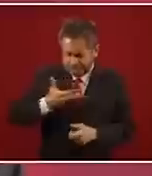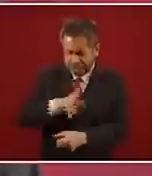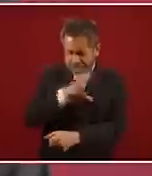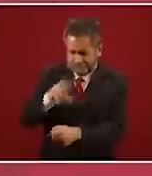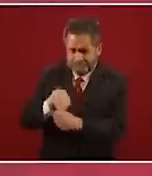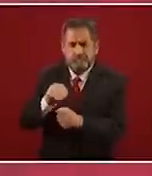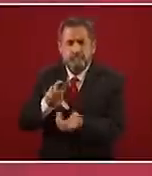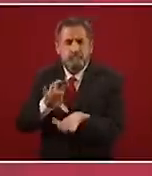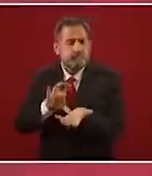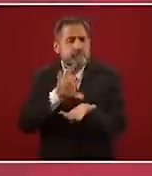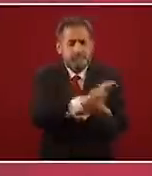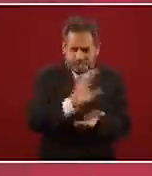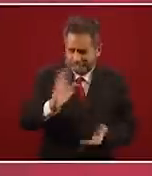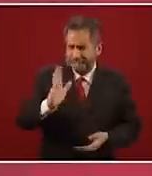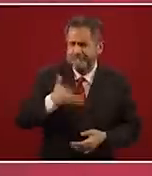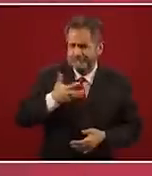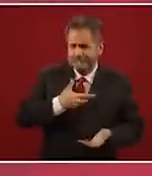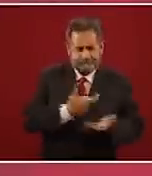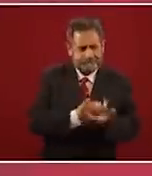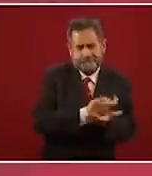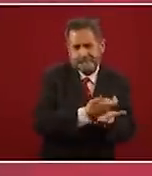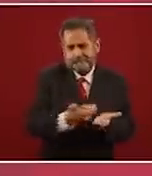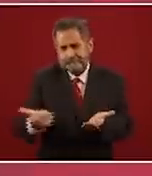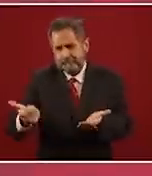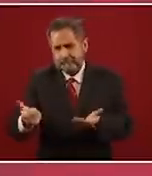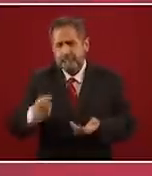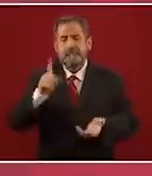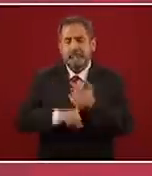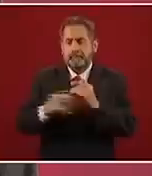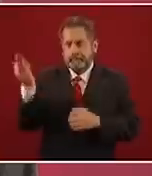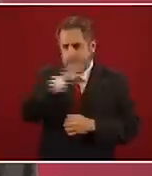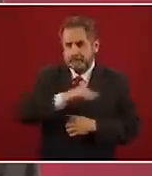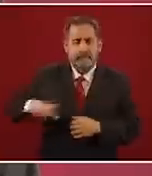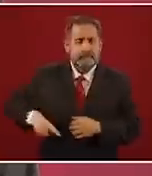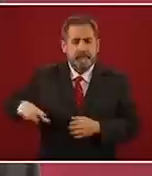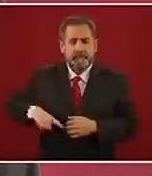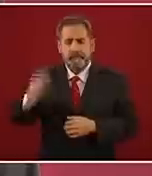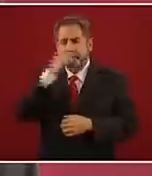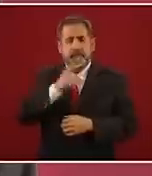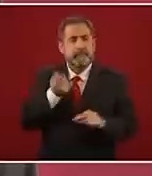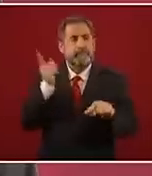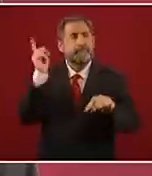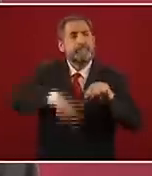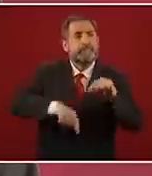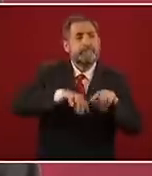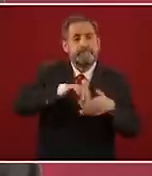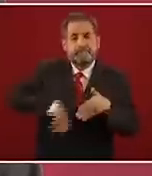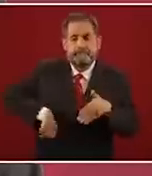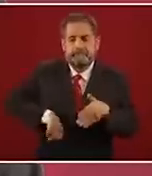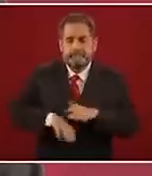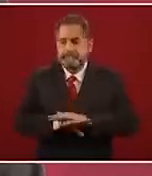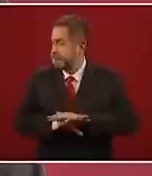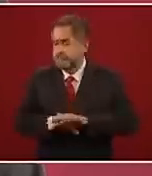íntegro para pagarle a todos los trabajadores. Es falso que el gobierno federal le haya quitado un peso al